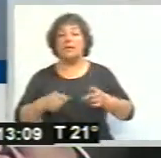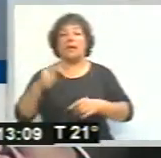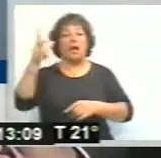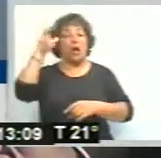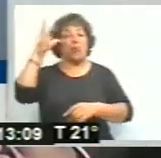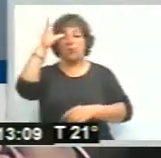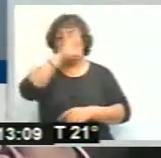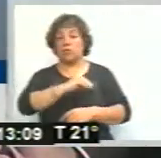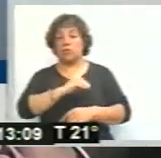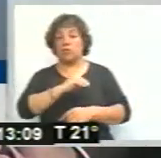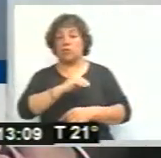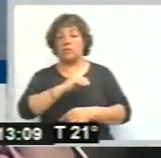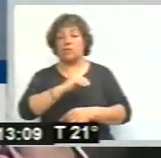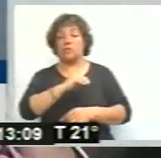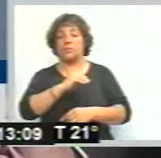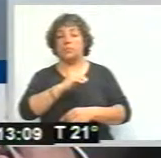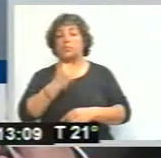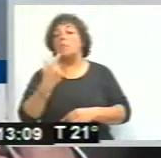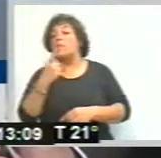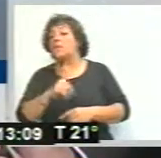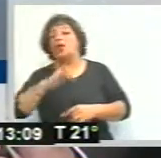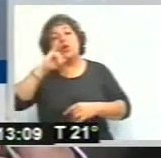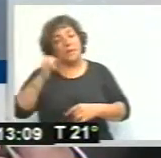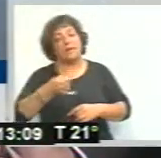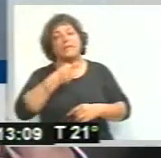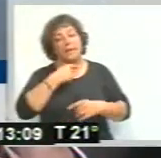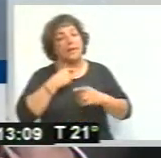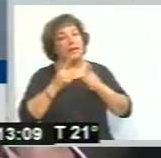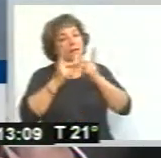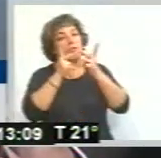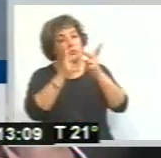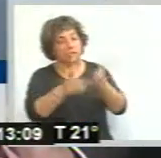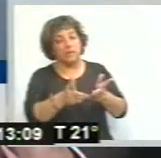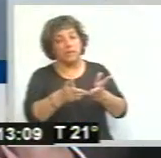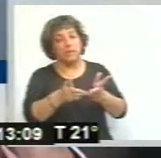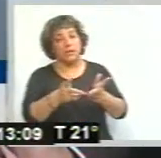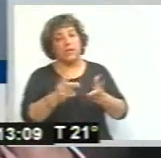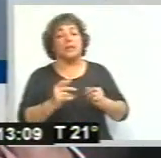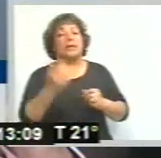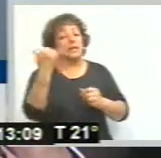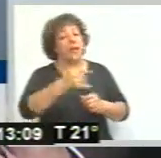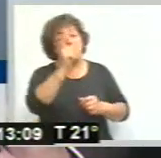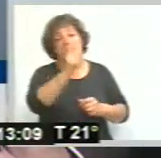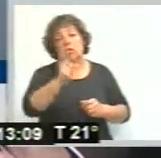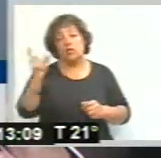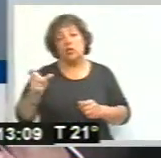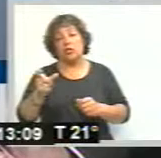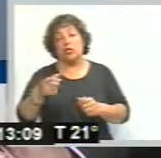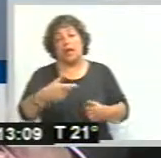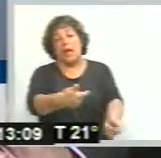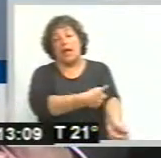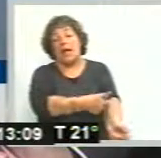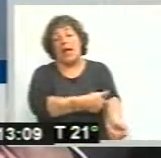horas. Pero lo que sí queremos es que si hay dadores, que indudablemente